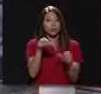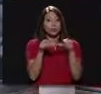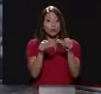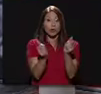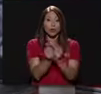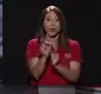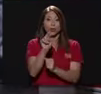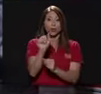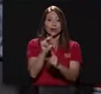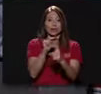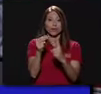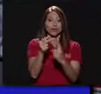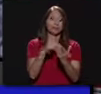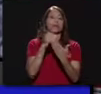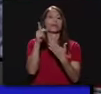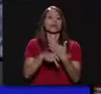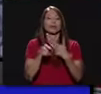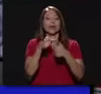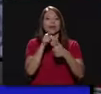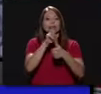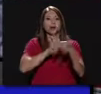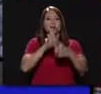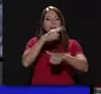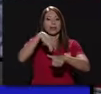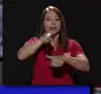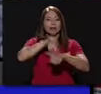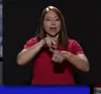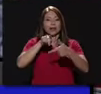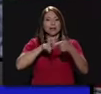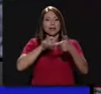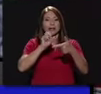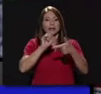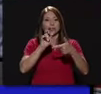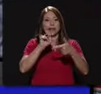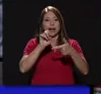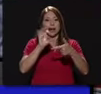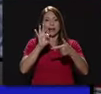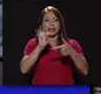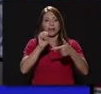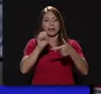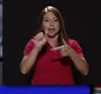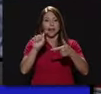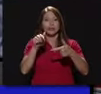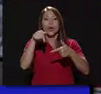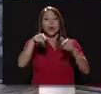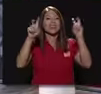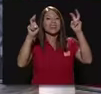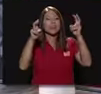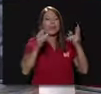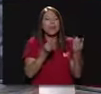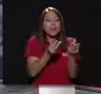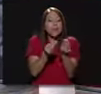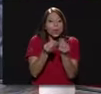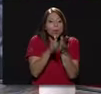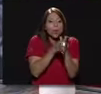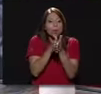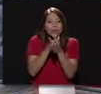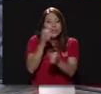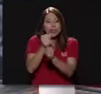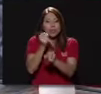Regresa usted a Una Mirada, el programa de la Universidad Nacional y del SINAR S.A., hoy con el tema de productividad y